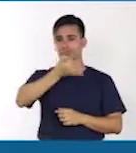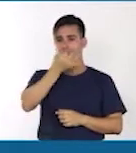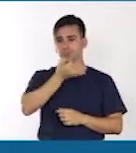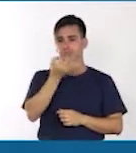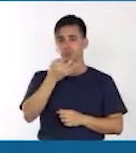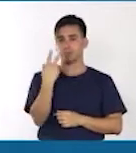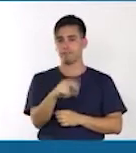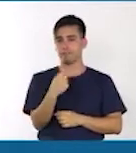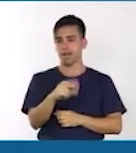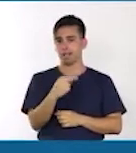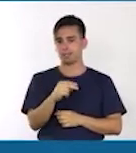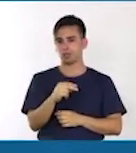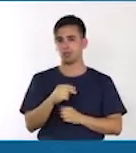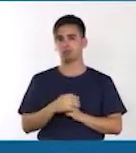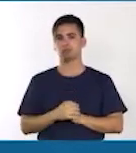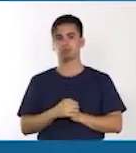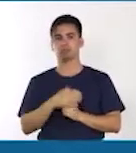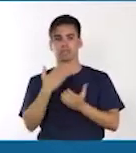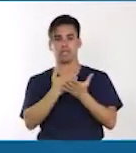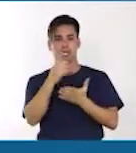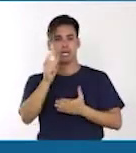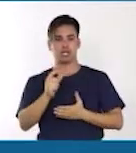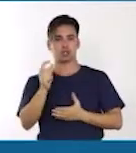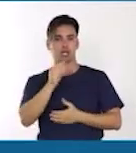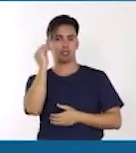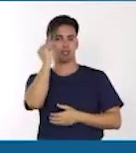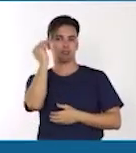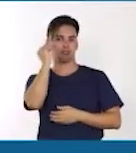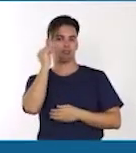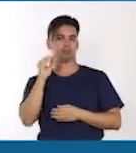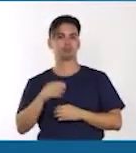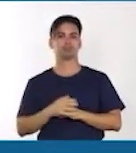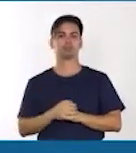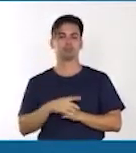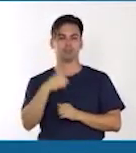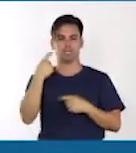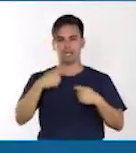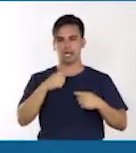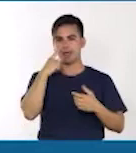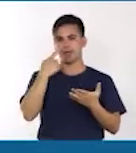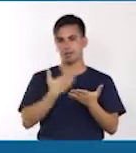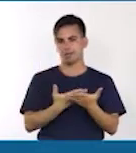apropiarse y que a través de este debe demostrar.